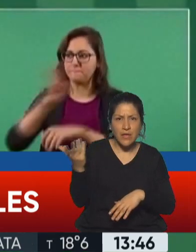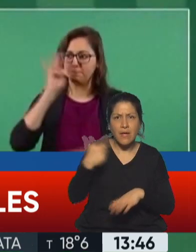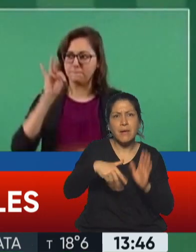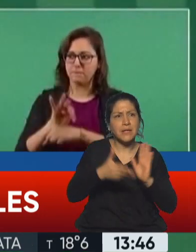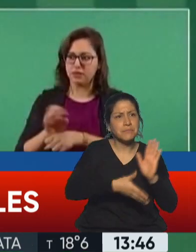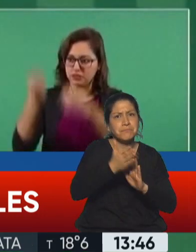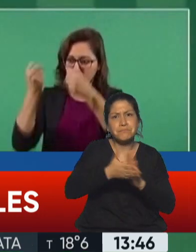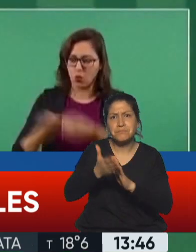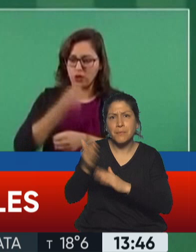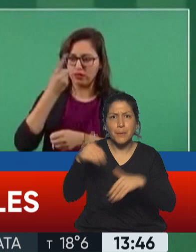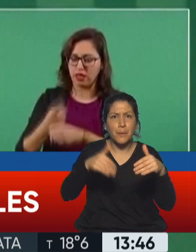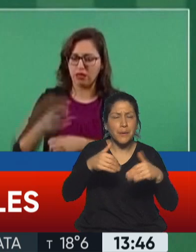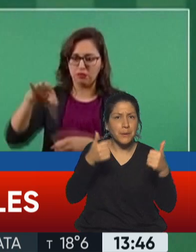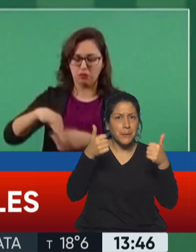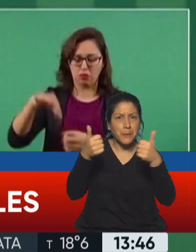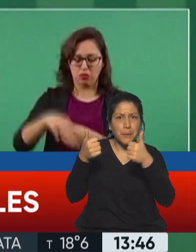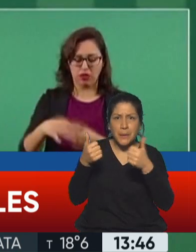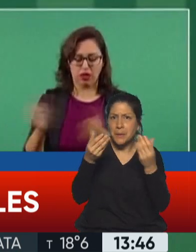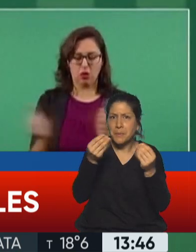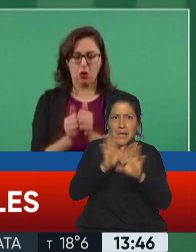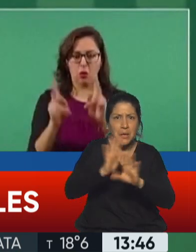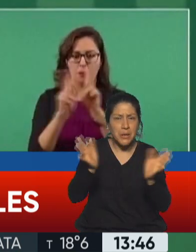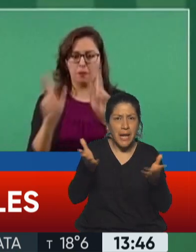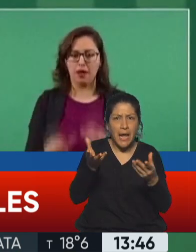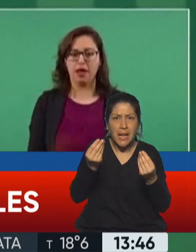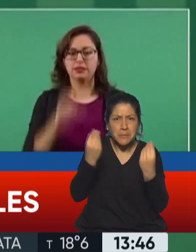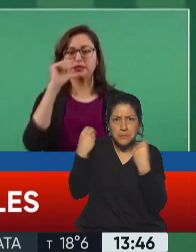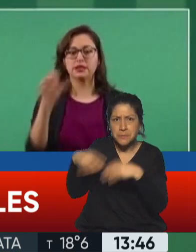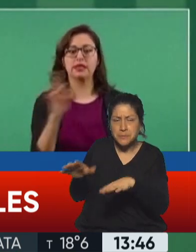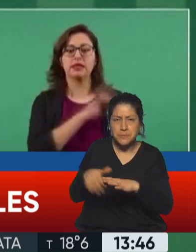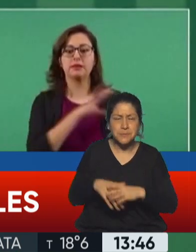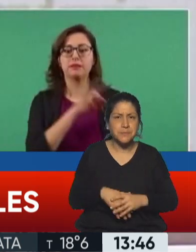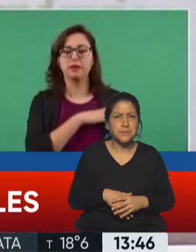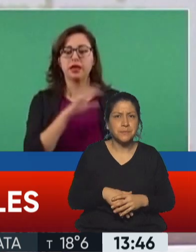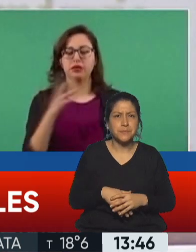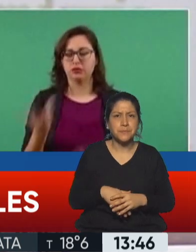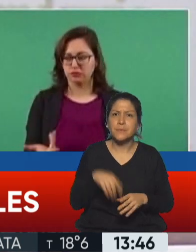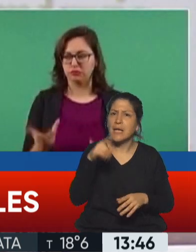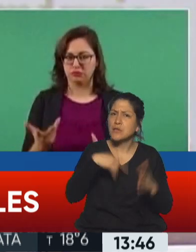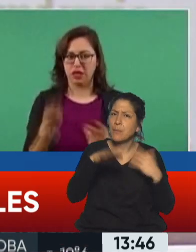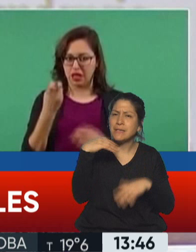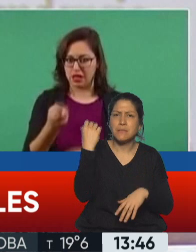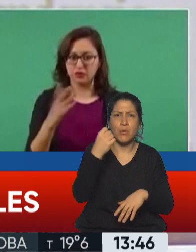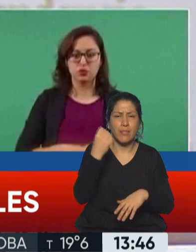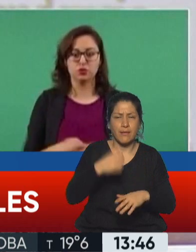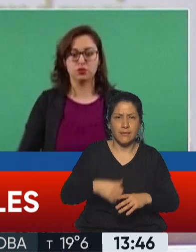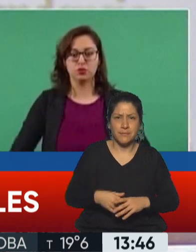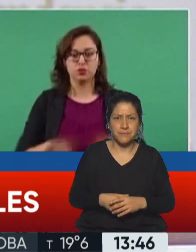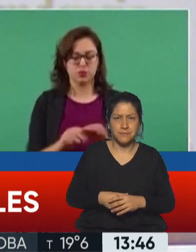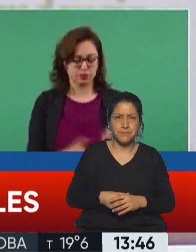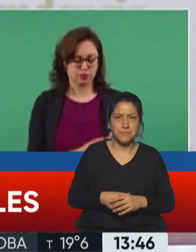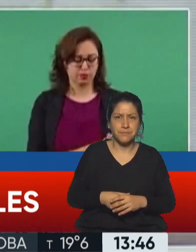salir a votar sin miedo, sin temor. Eso era lo más importante.